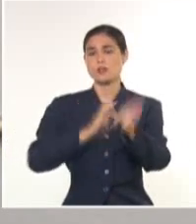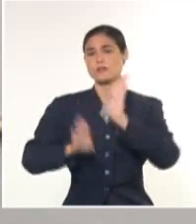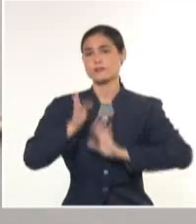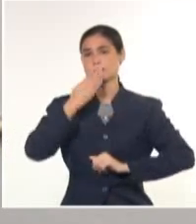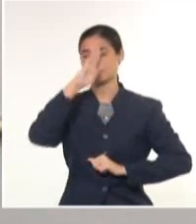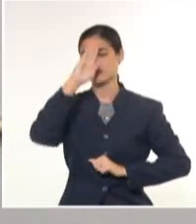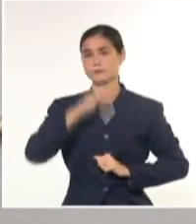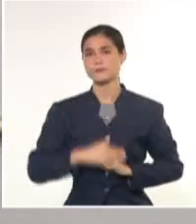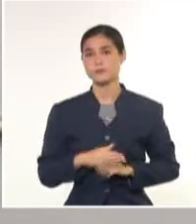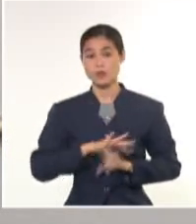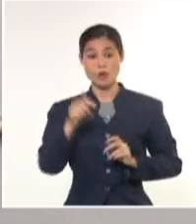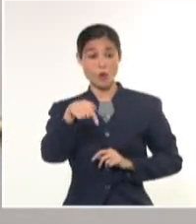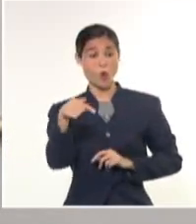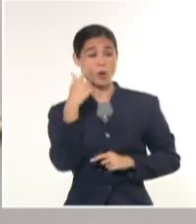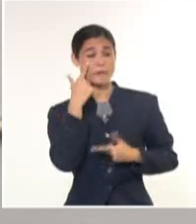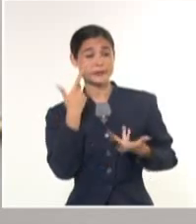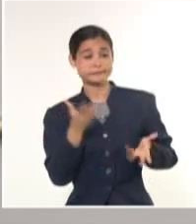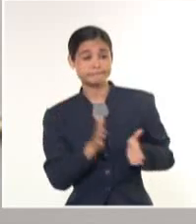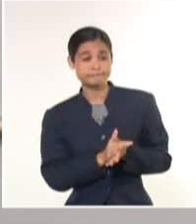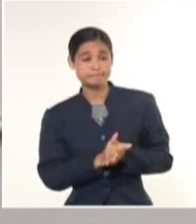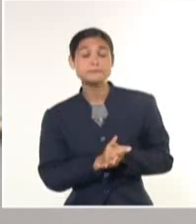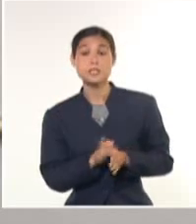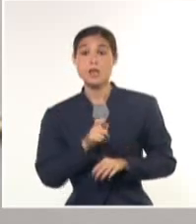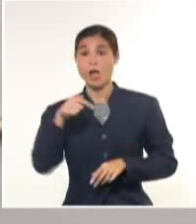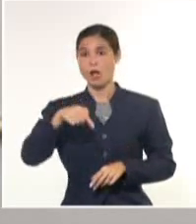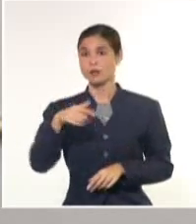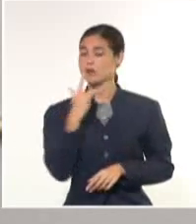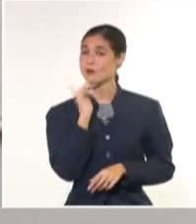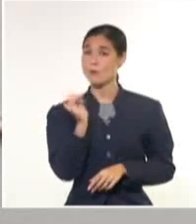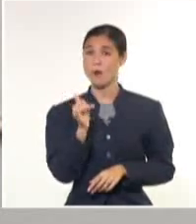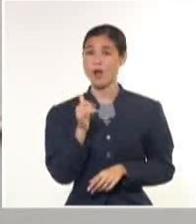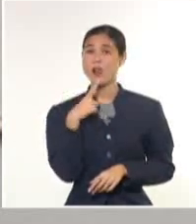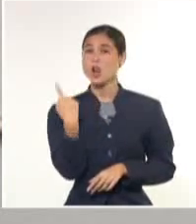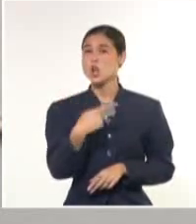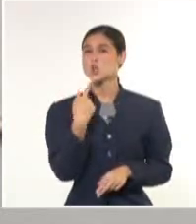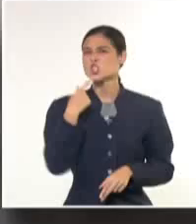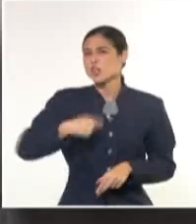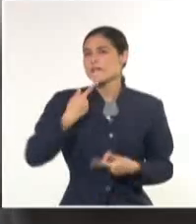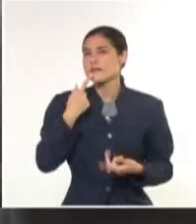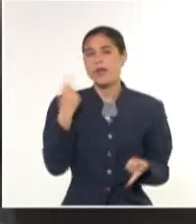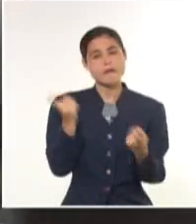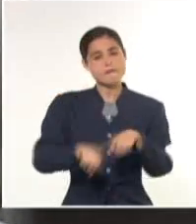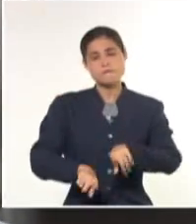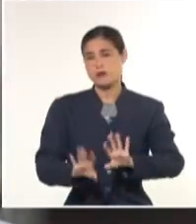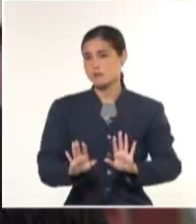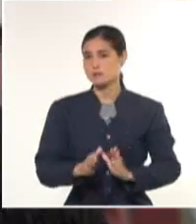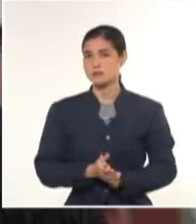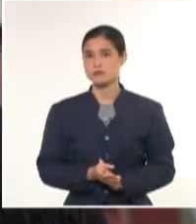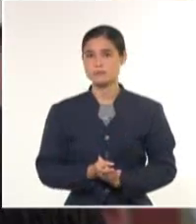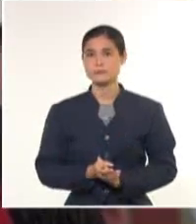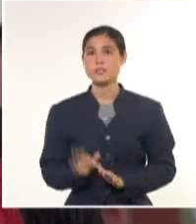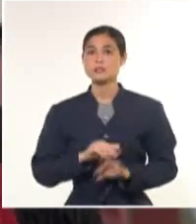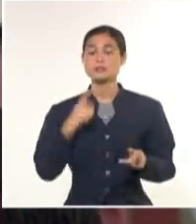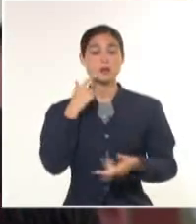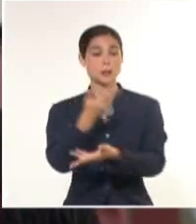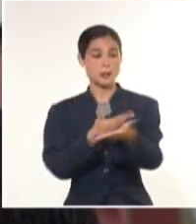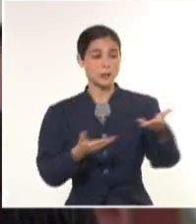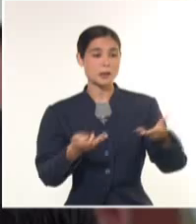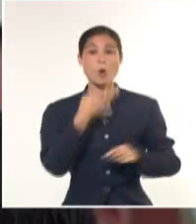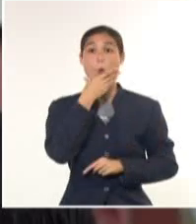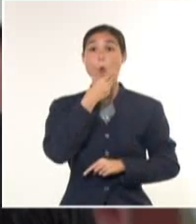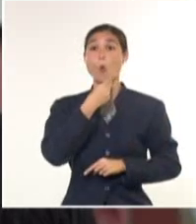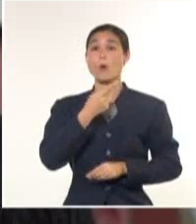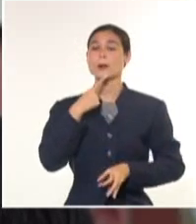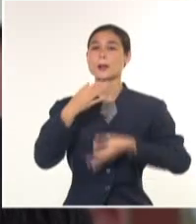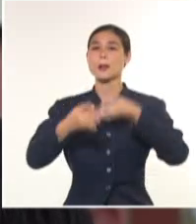Hoy eso interpretando es que nosotros estamos dispuestos a dar la vida por la Revolución Cubana si hubiera una agresión a Cuba. Durante el intercambio, los jóvenes contaron de